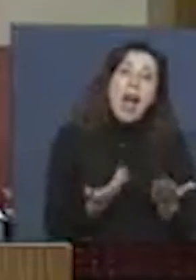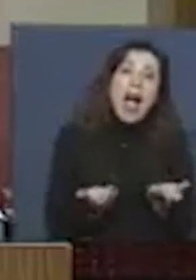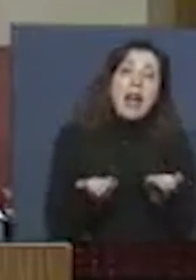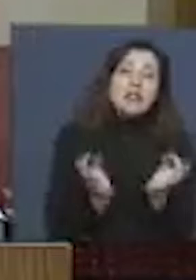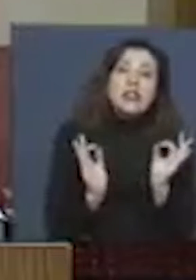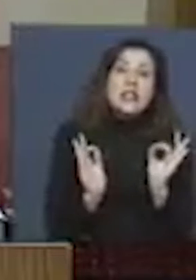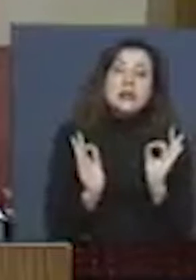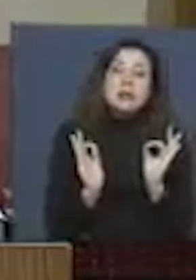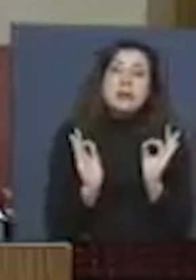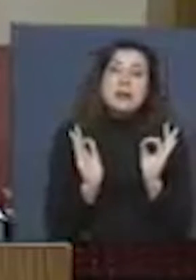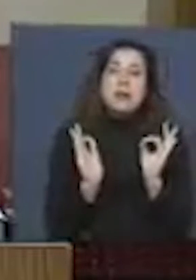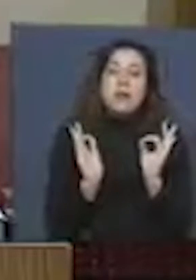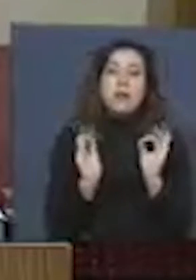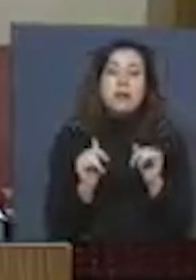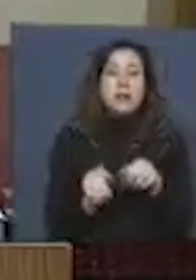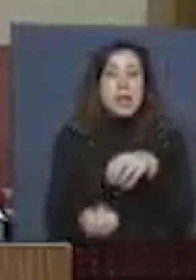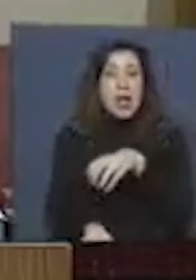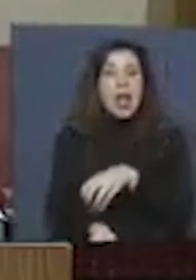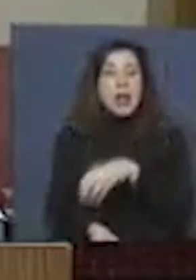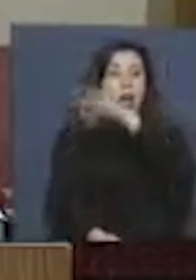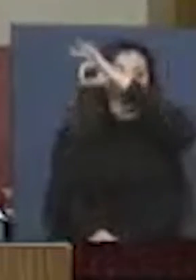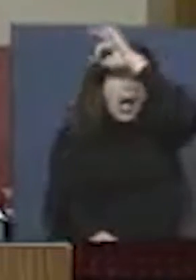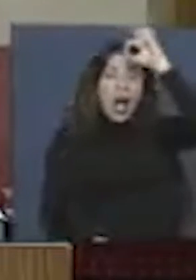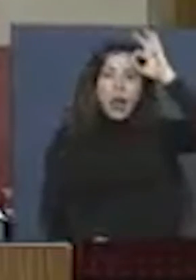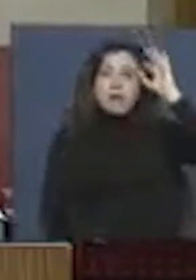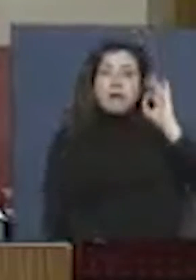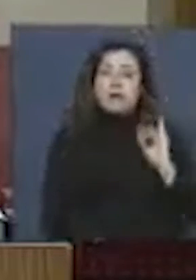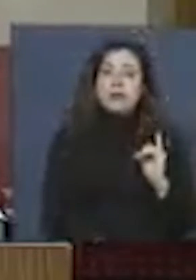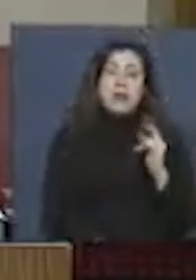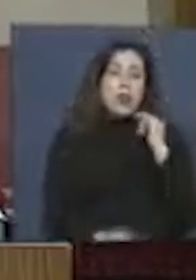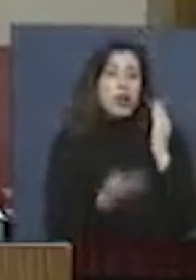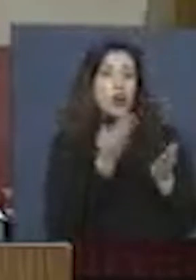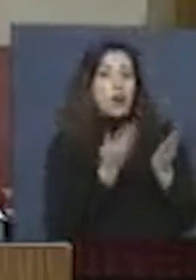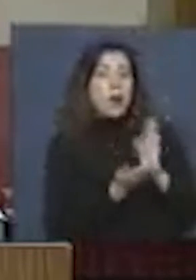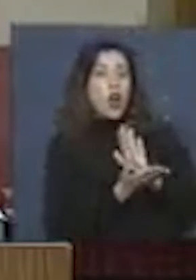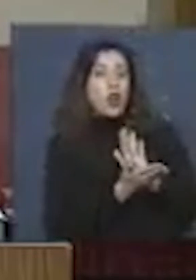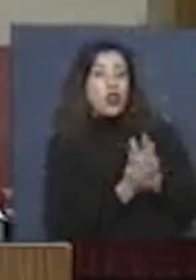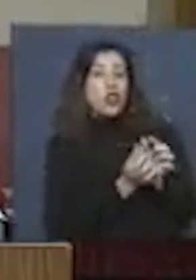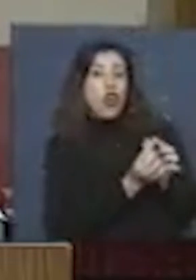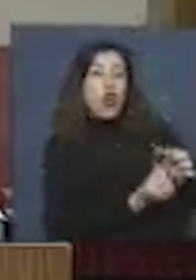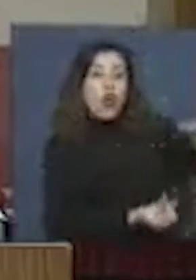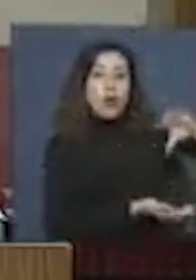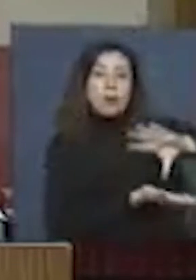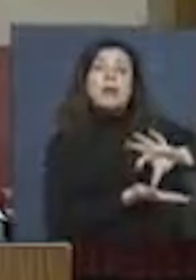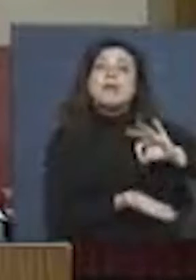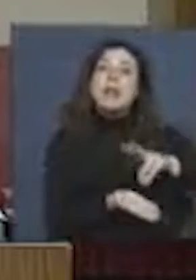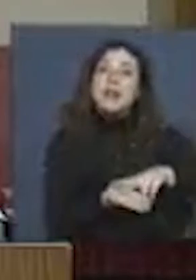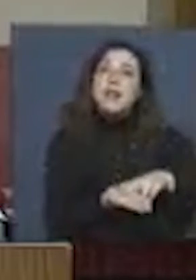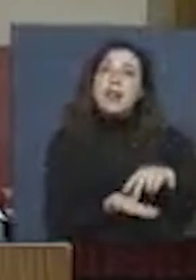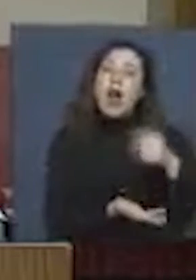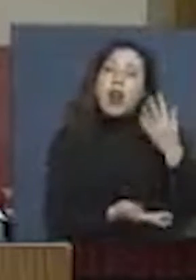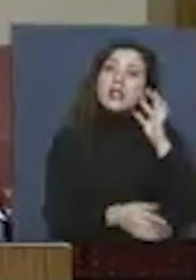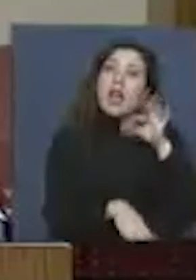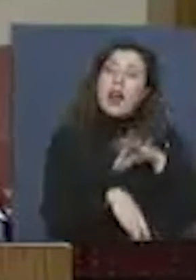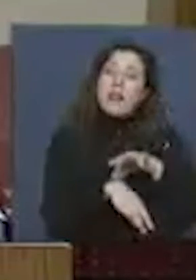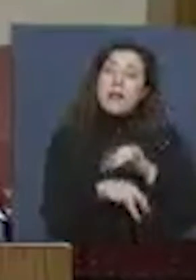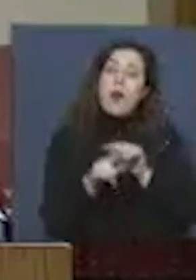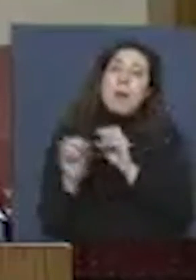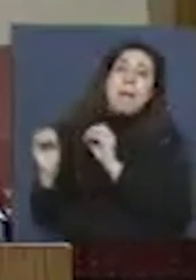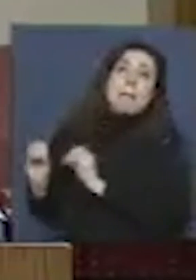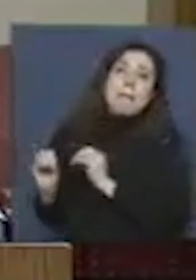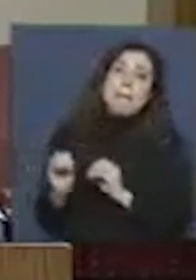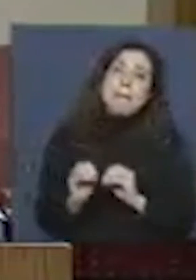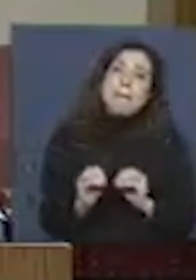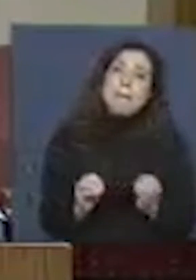especial. Y aquí la región de la Araucanía, efectivamente, si la comparamos con el resto del país, efectivamente hoy día está enferma, está postergada,